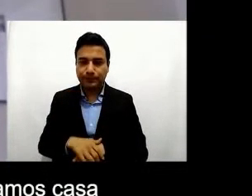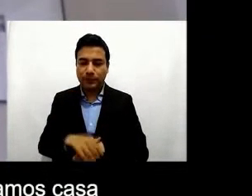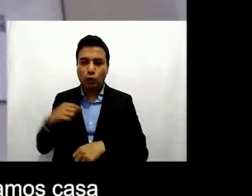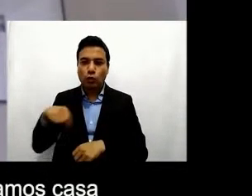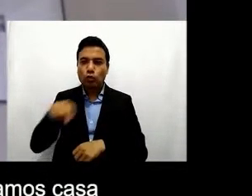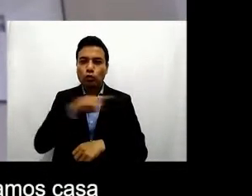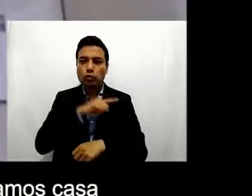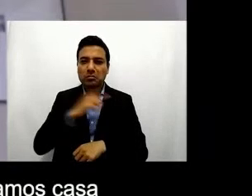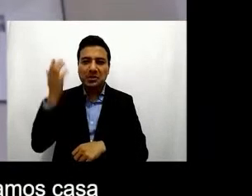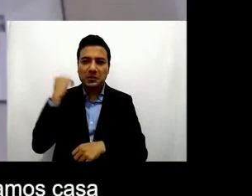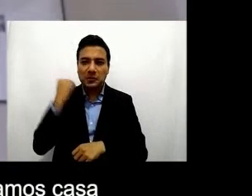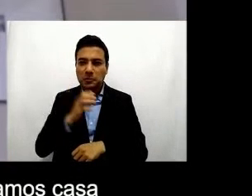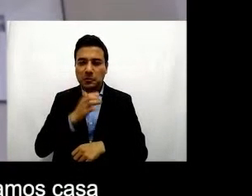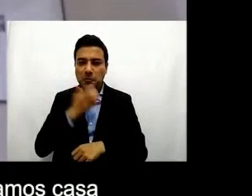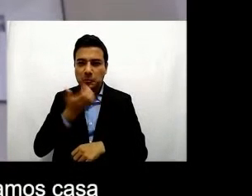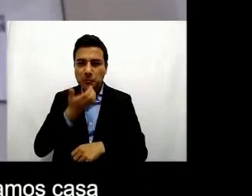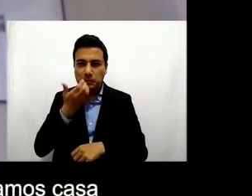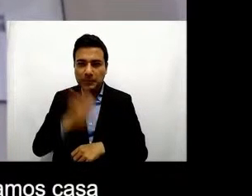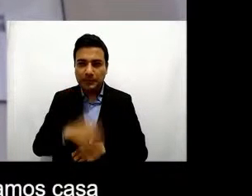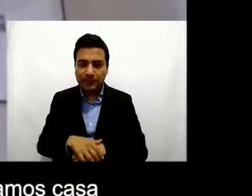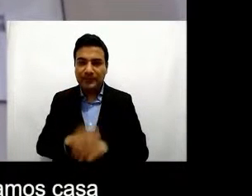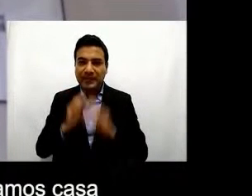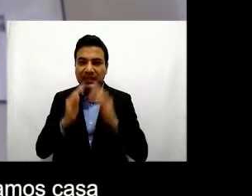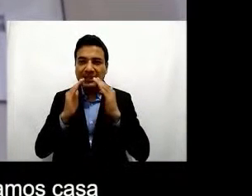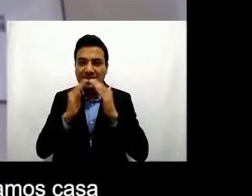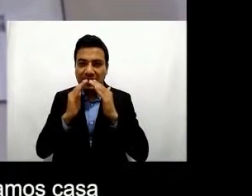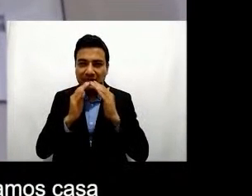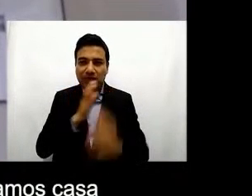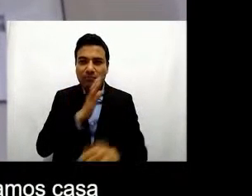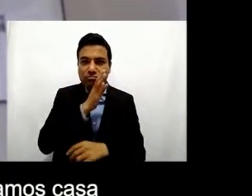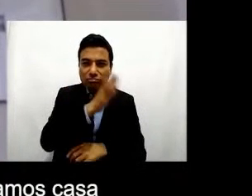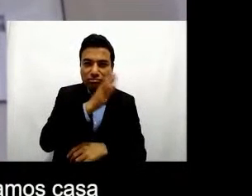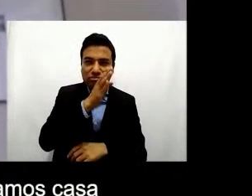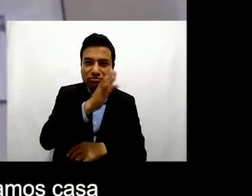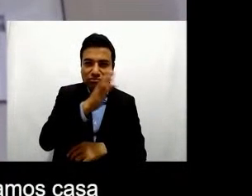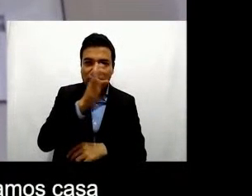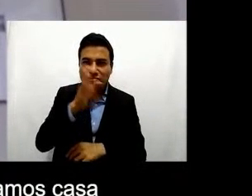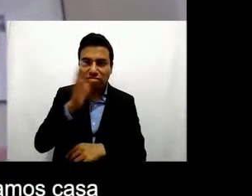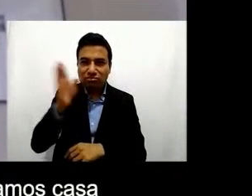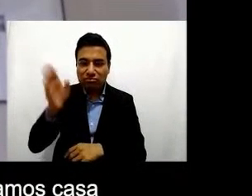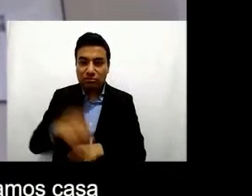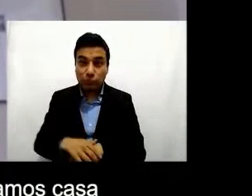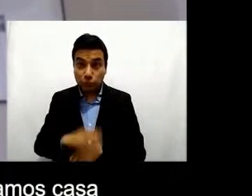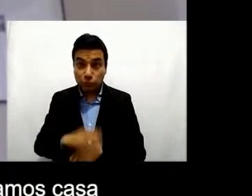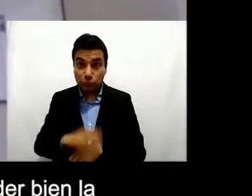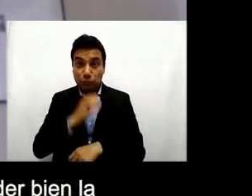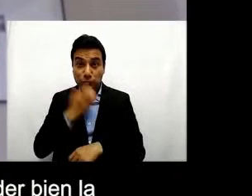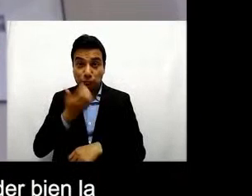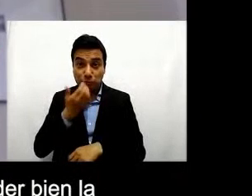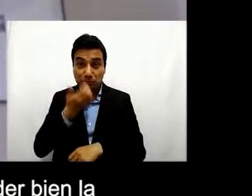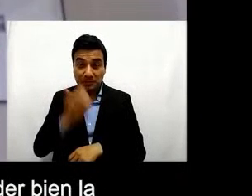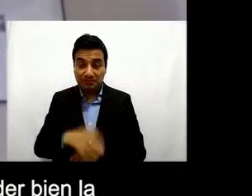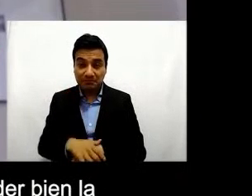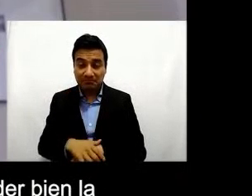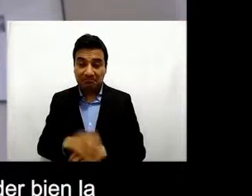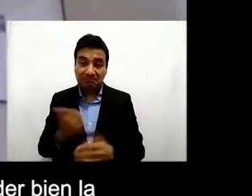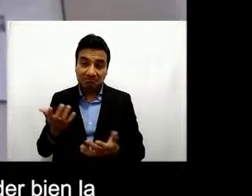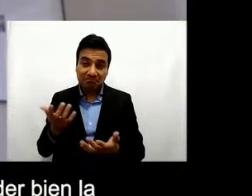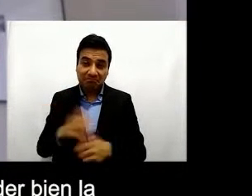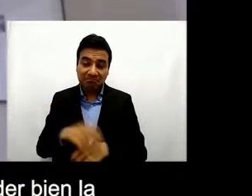mucho trabajo en el que íbamos casa a casa o íbamos al trabajo de las personas con etnógrafos y